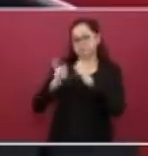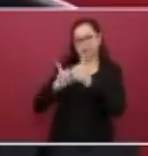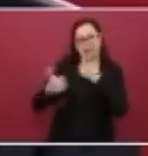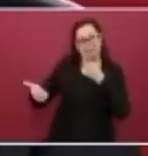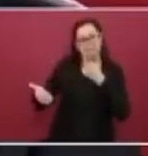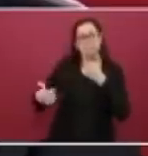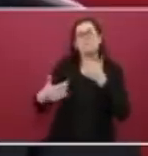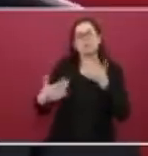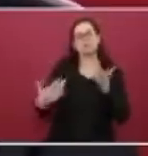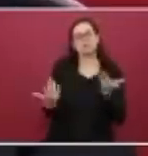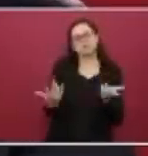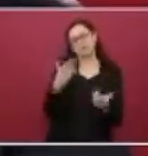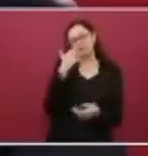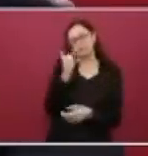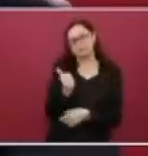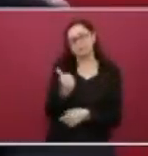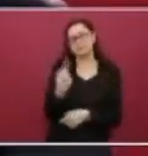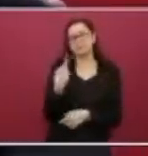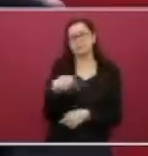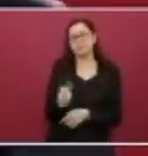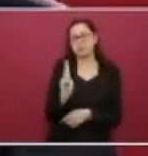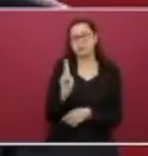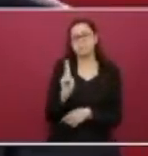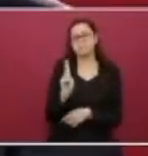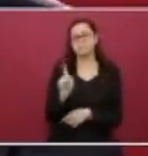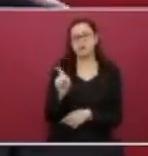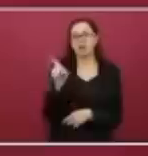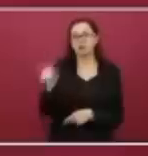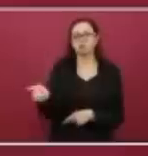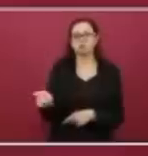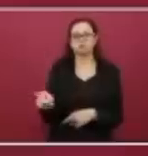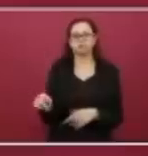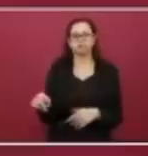pero pues no son infalibles